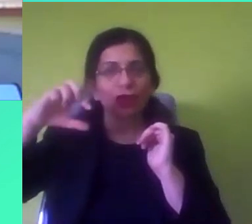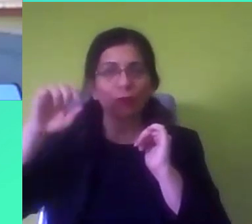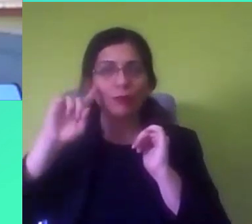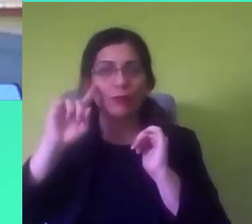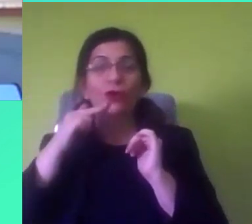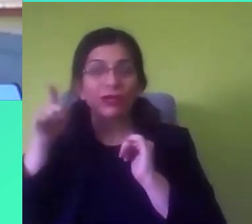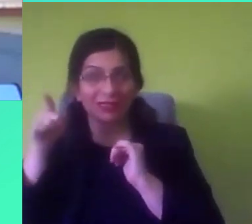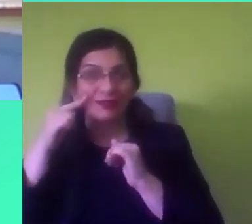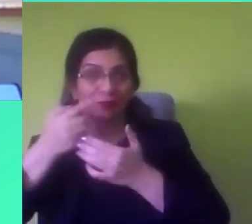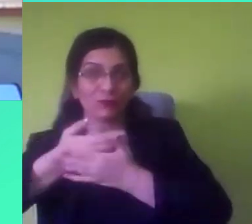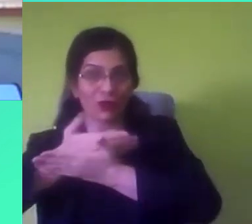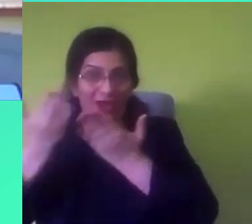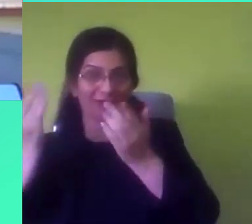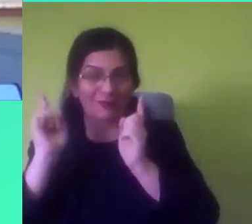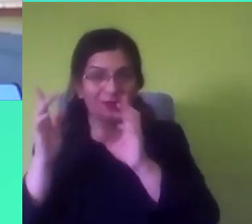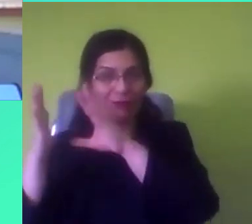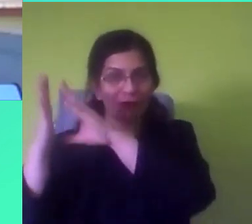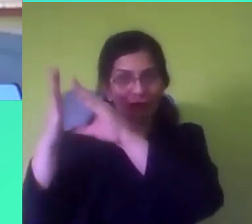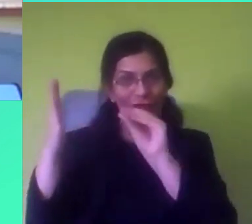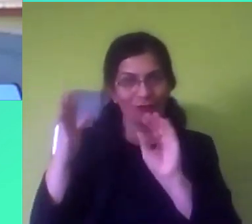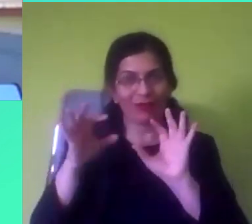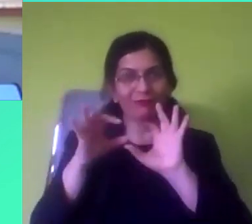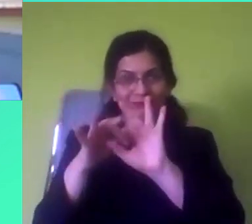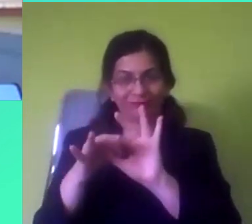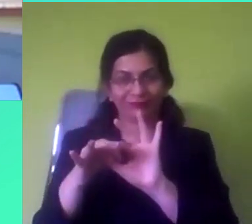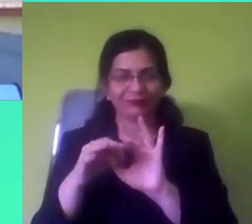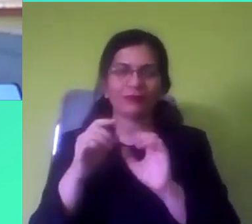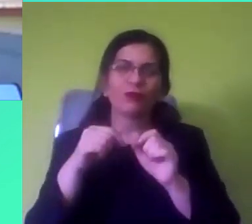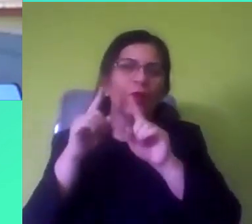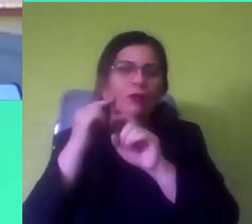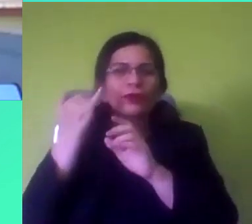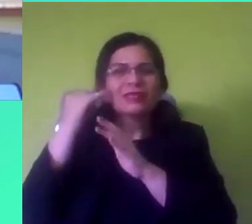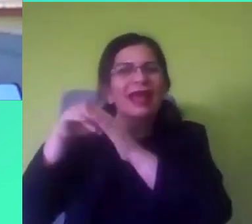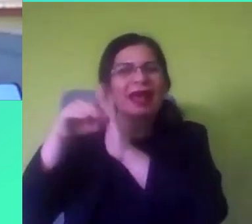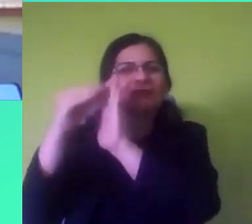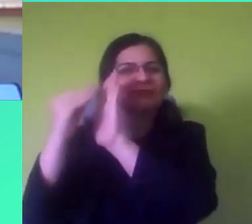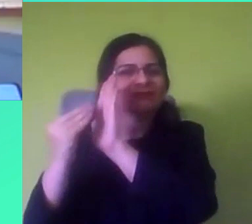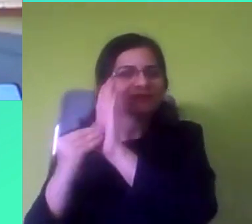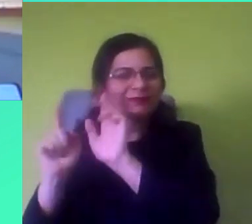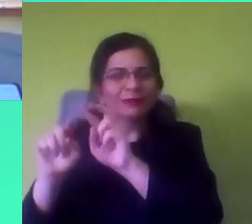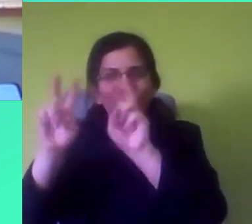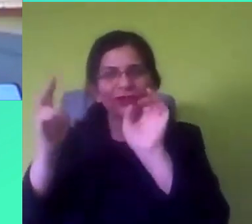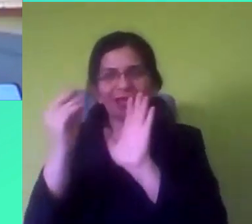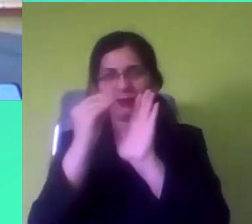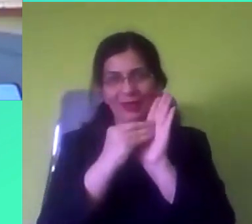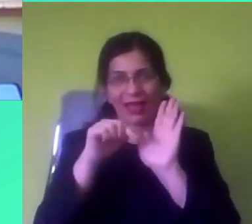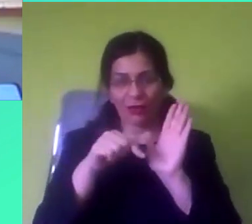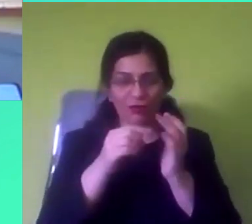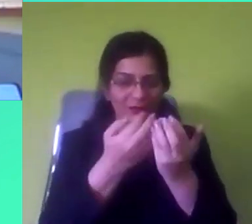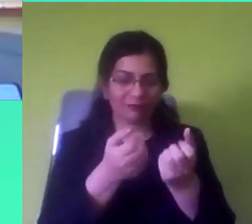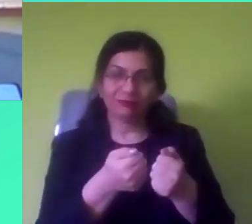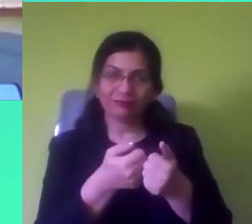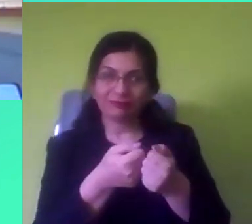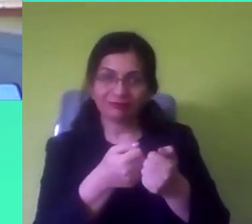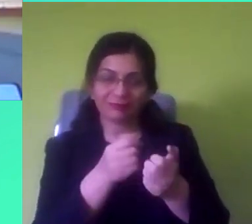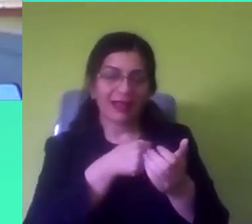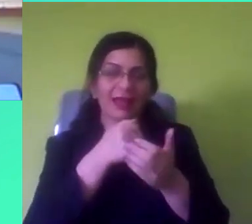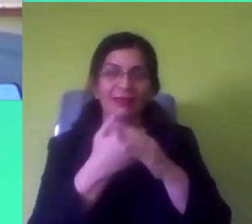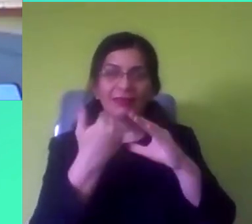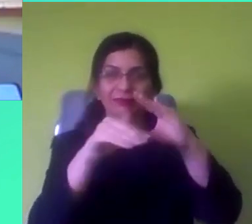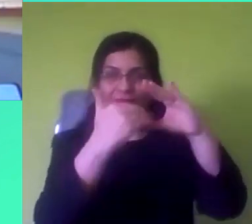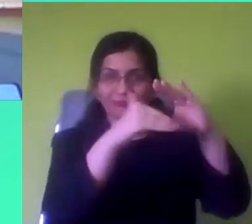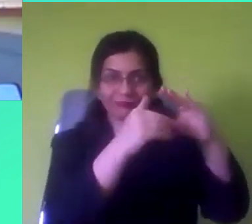Entonces, lo que hicimos con esta aplicación fue más o menos replicar los contenidos que estaban en la sala en formato aplicación